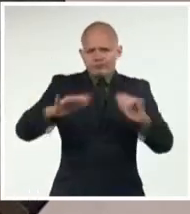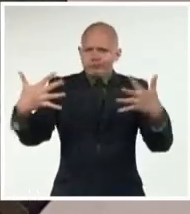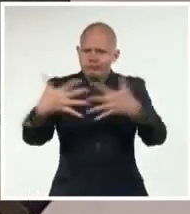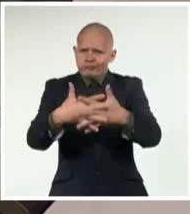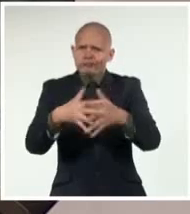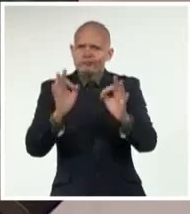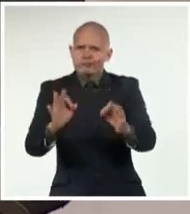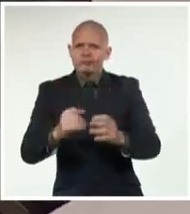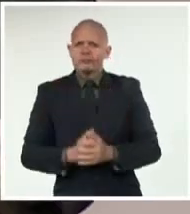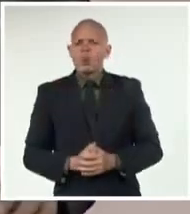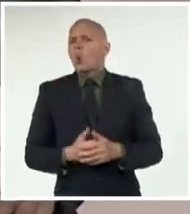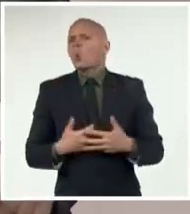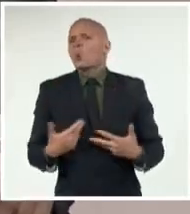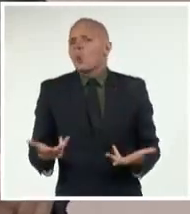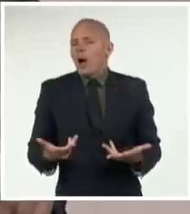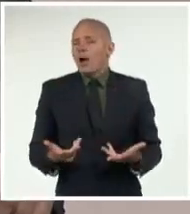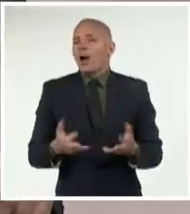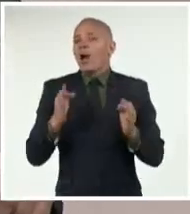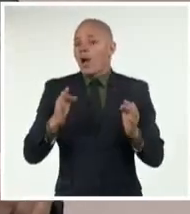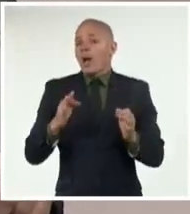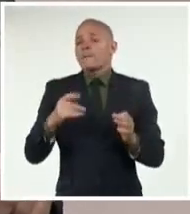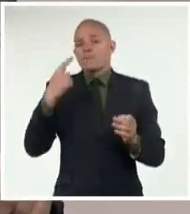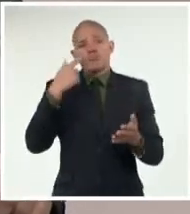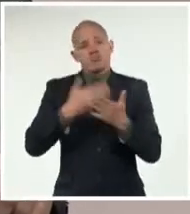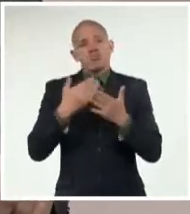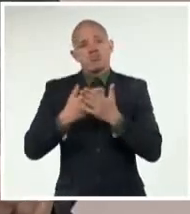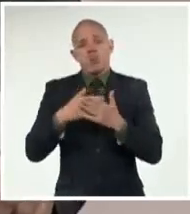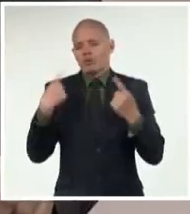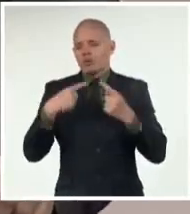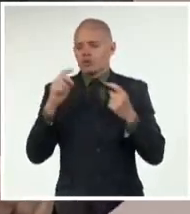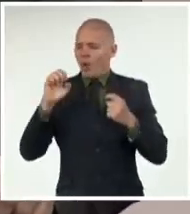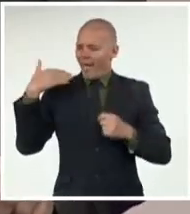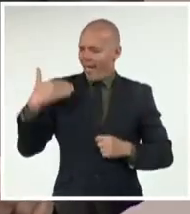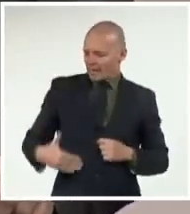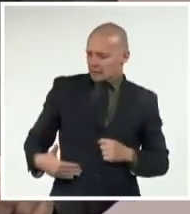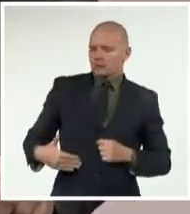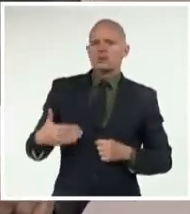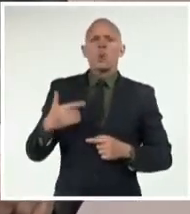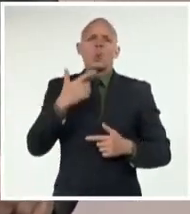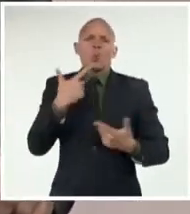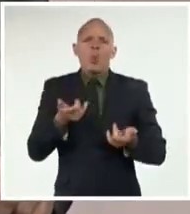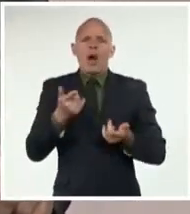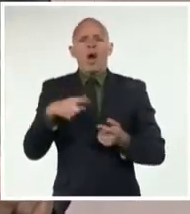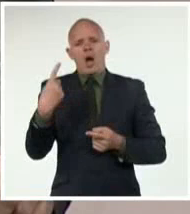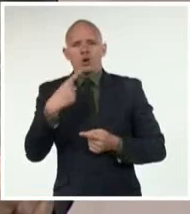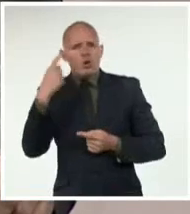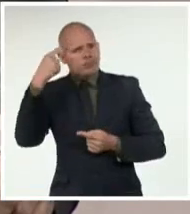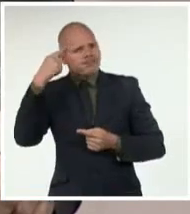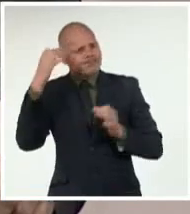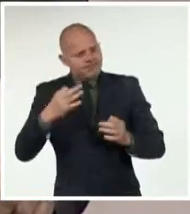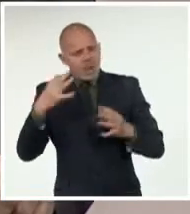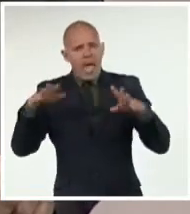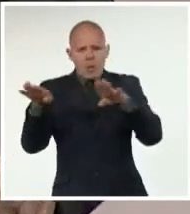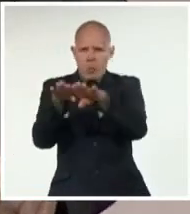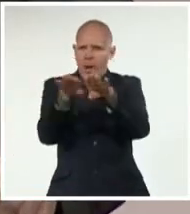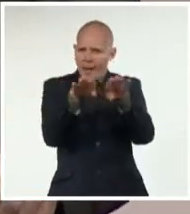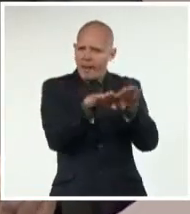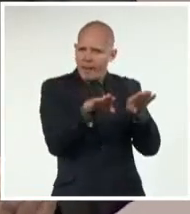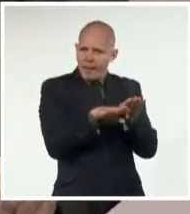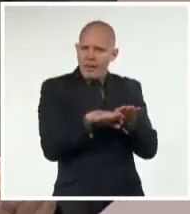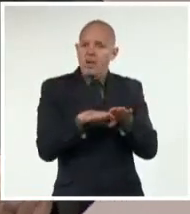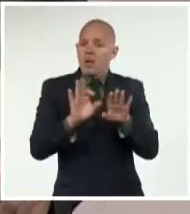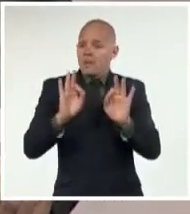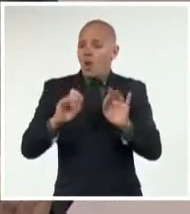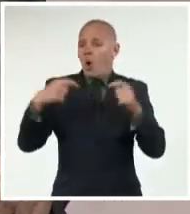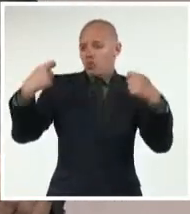unen, que constituyen referentes éticos y morales como son la igualdad, la equidad y la justicia